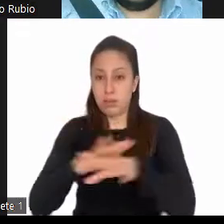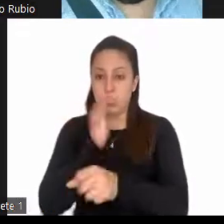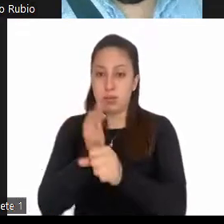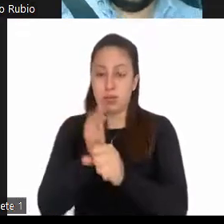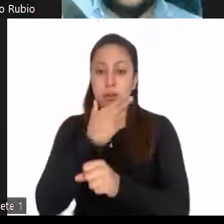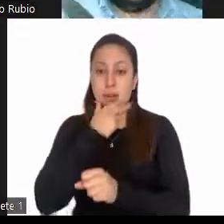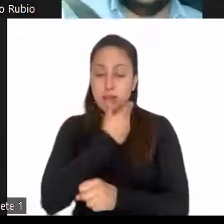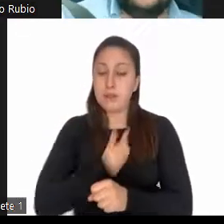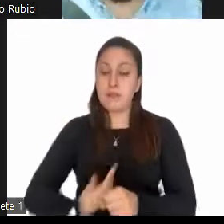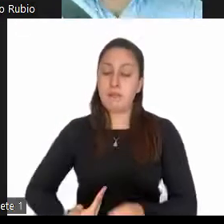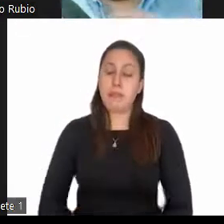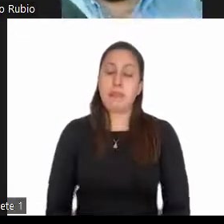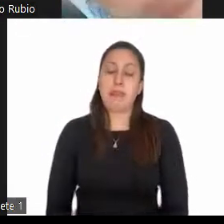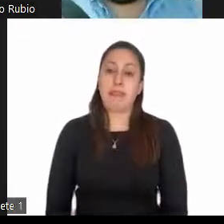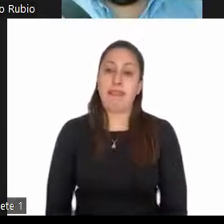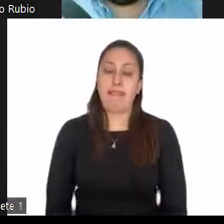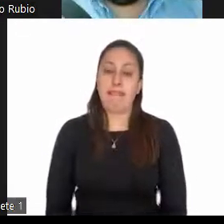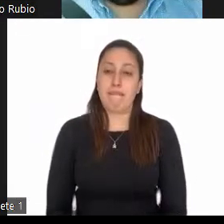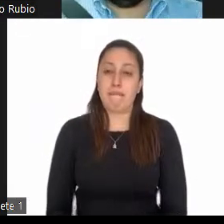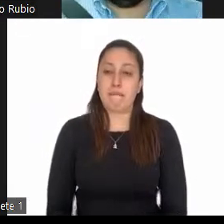presidente, la solicitud de modificación.